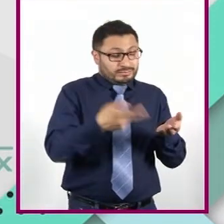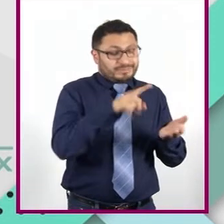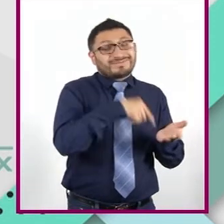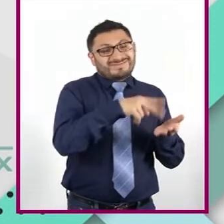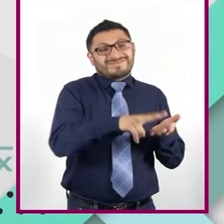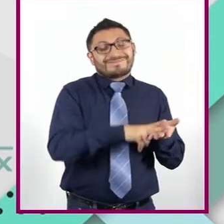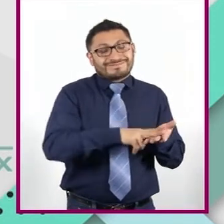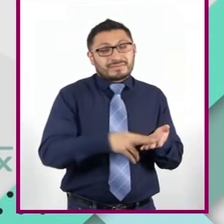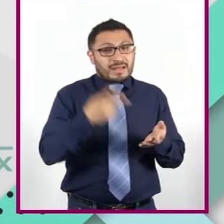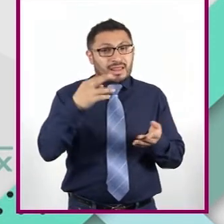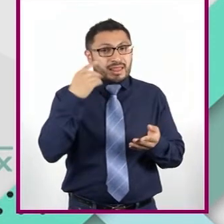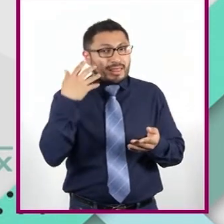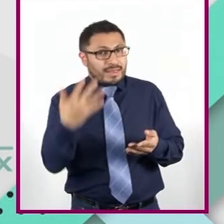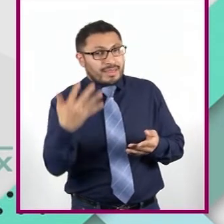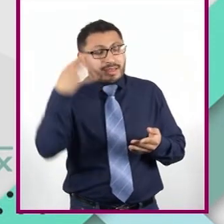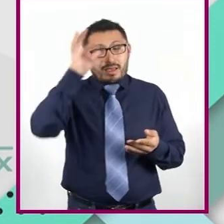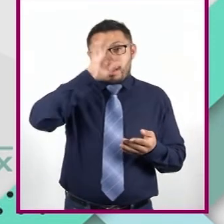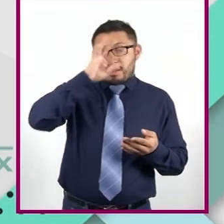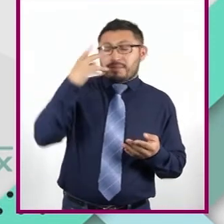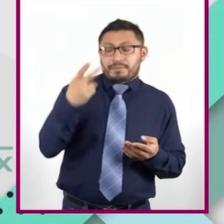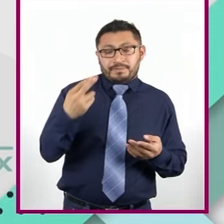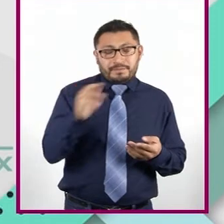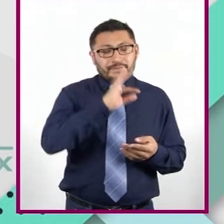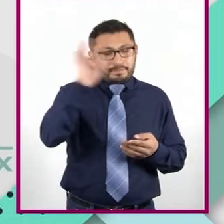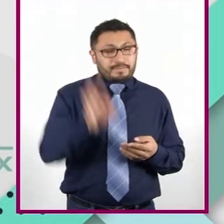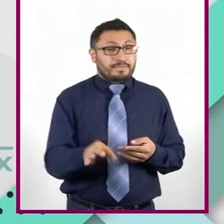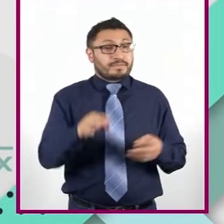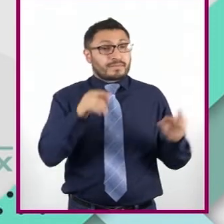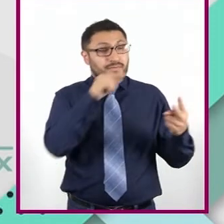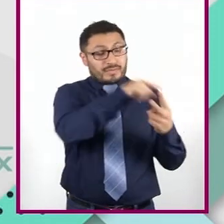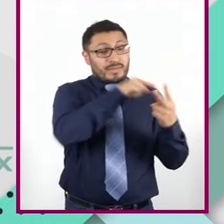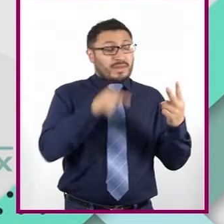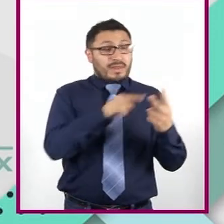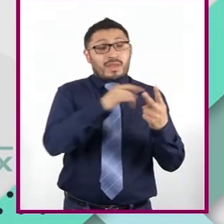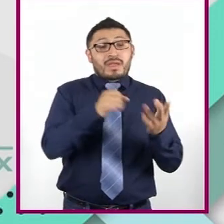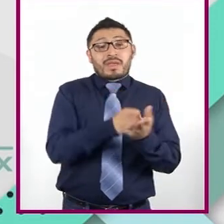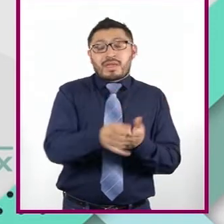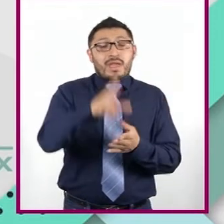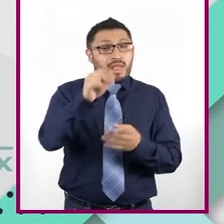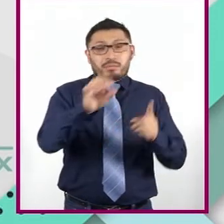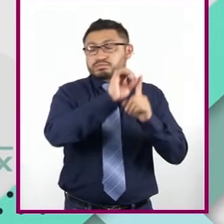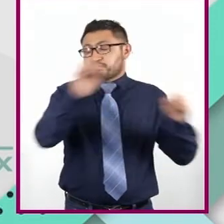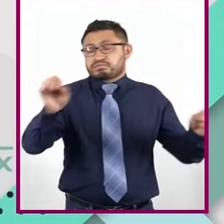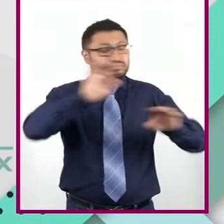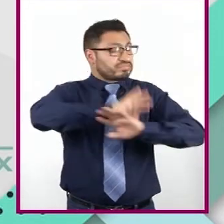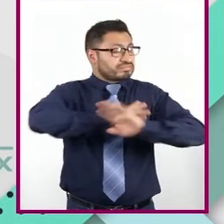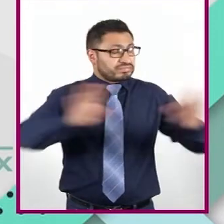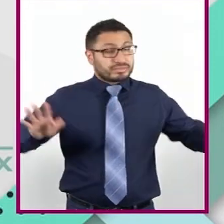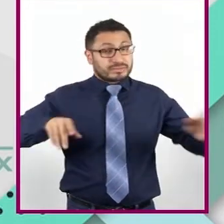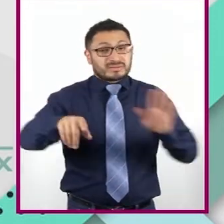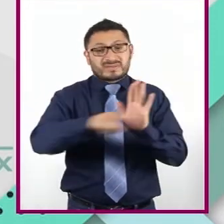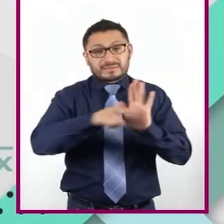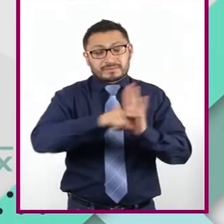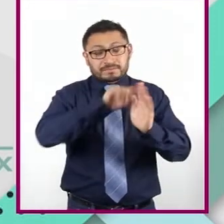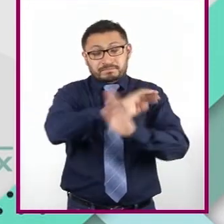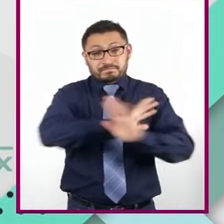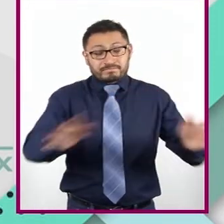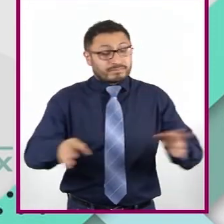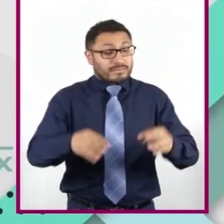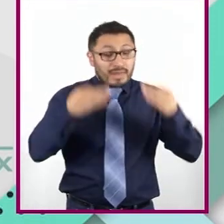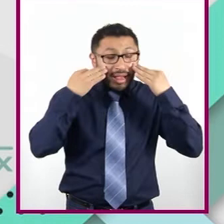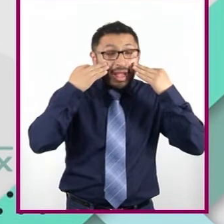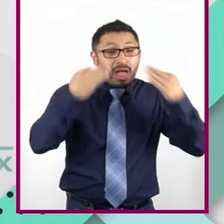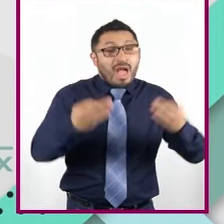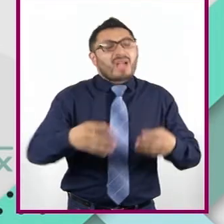verde del 25%, Eugenio y Felipe deciden no realizar más sustracciones y se dan cuenta